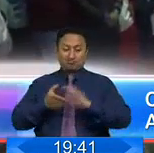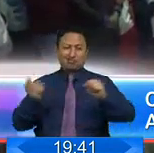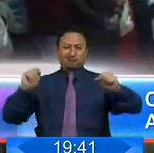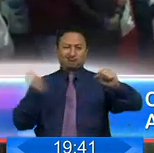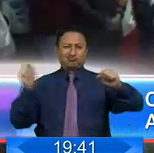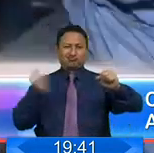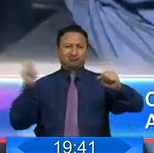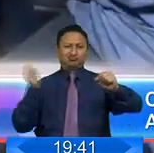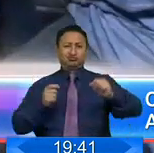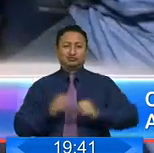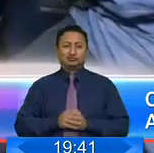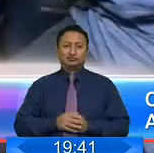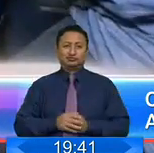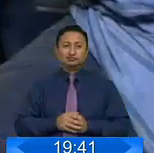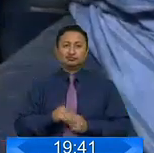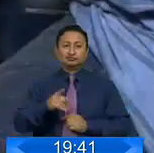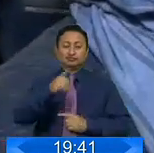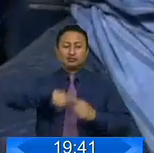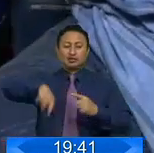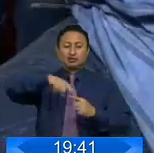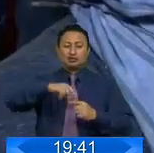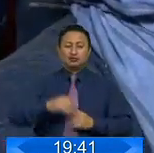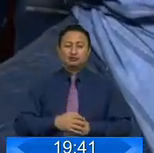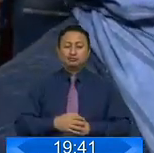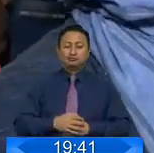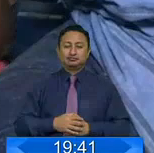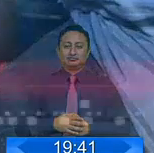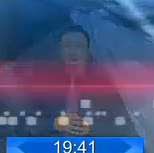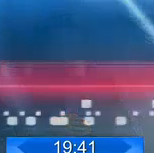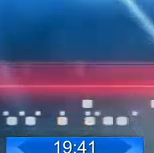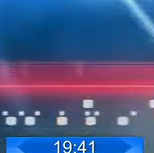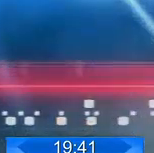comunidad indígena. Ya regresamos.